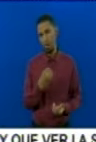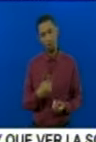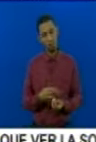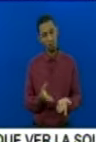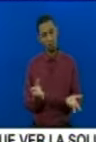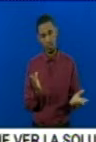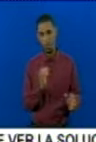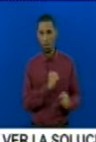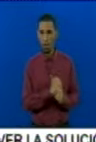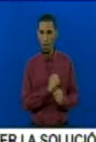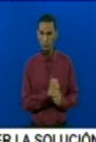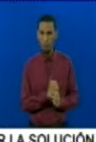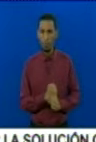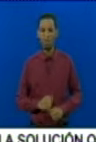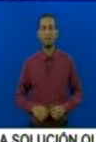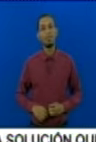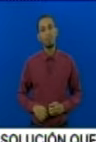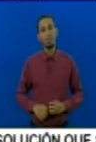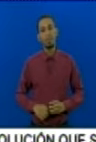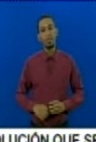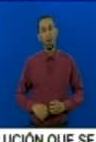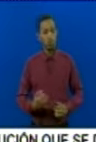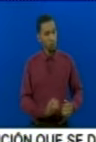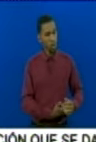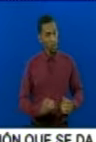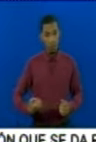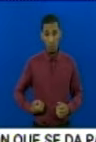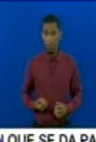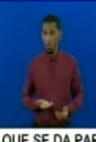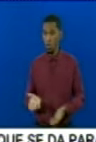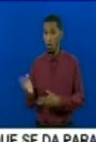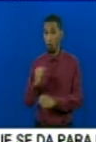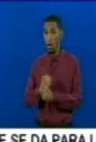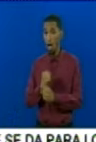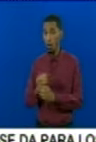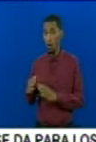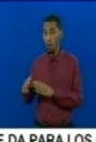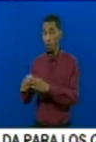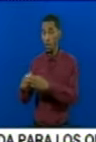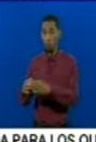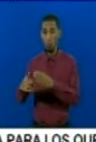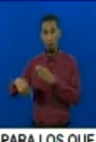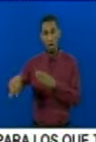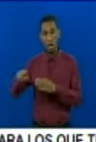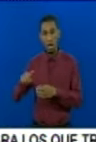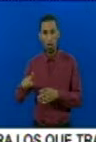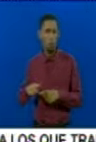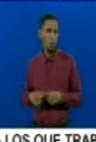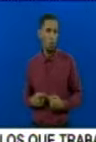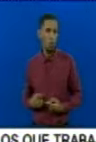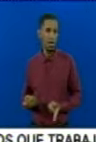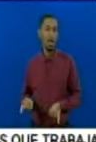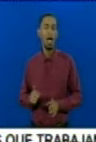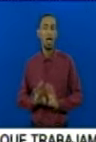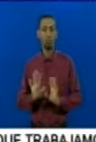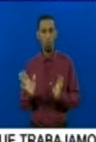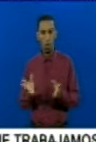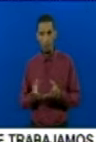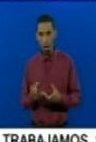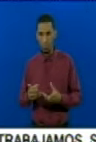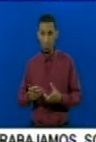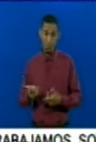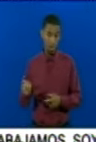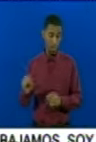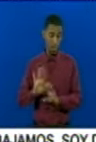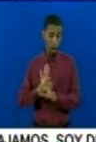esos estibadores, que desde el puerto y en larga jornada se esfuerzan por garantizar la extracción de